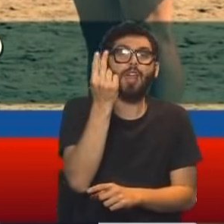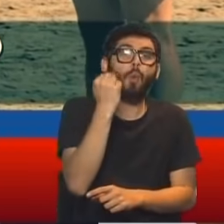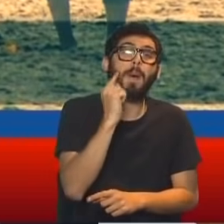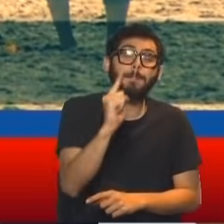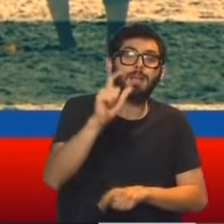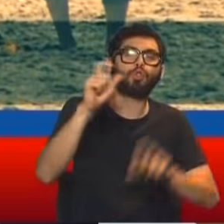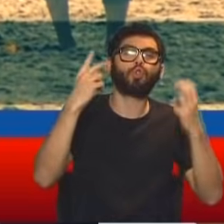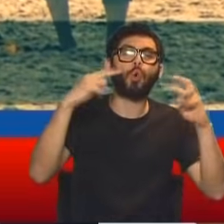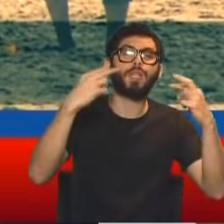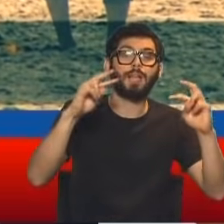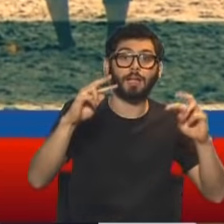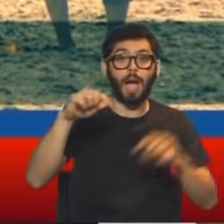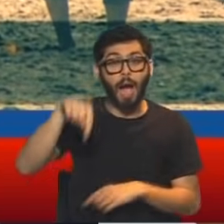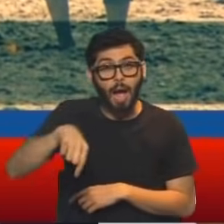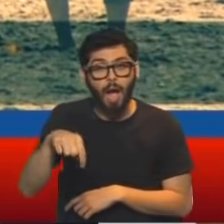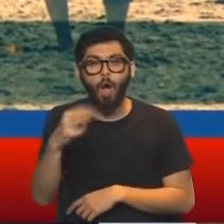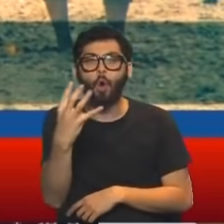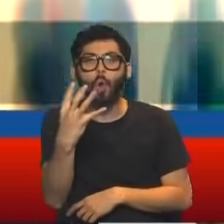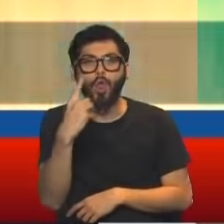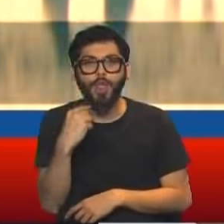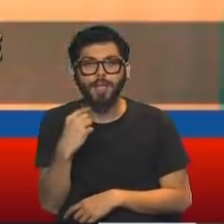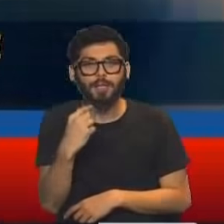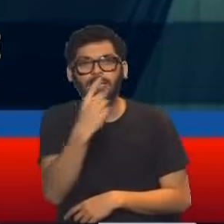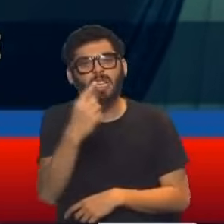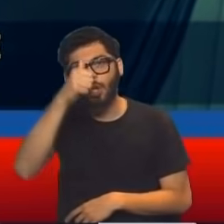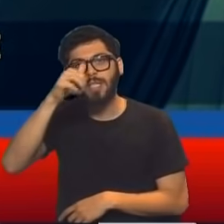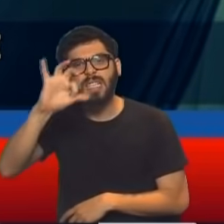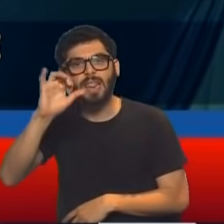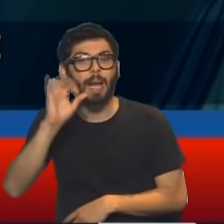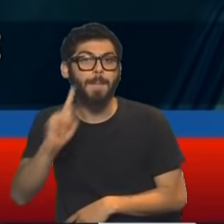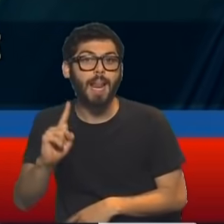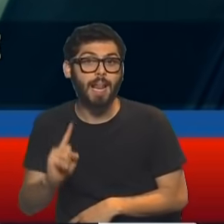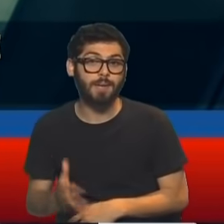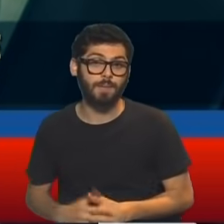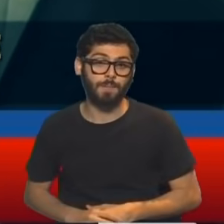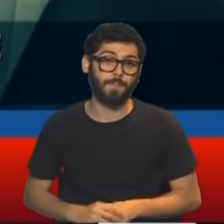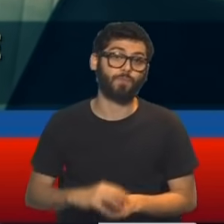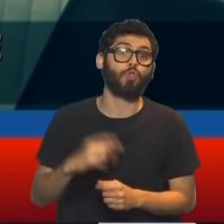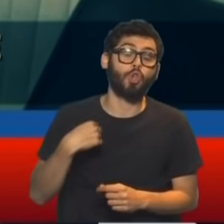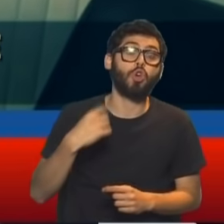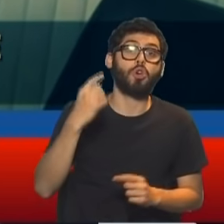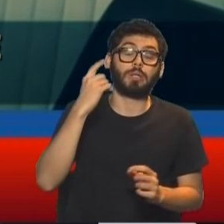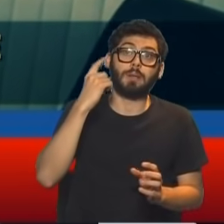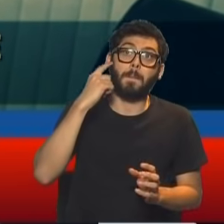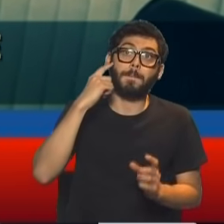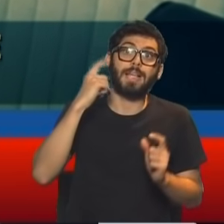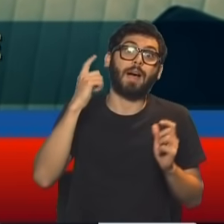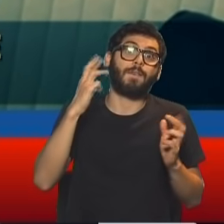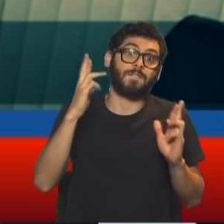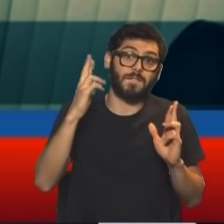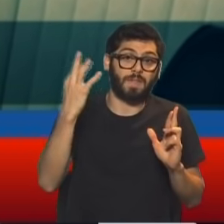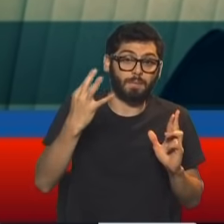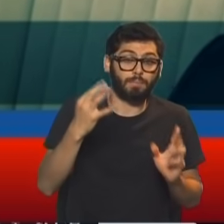turistas. Y solo en 4 días, este fin de semana, 160.000. Teníamos una expectativa enorme, pero la verdad que tanto con previaje como con el fin de